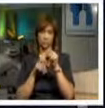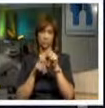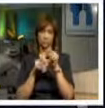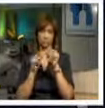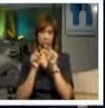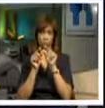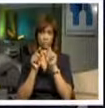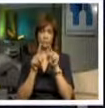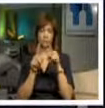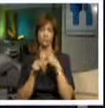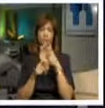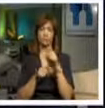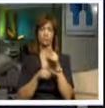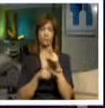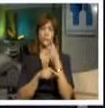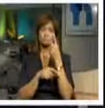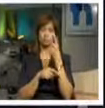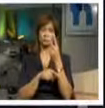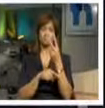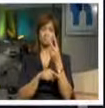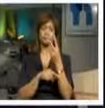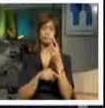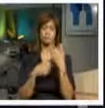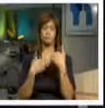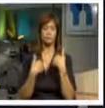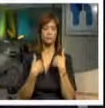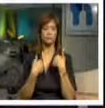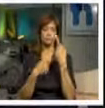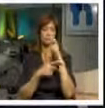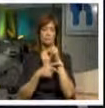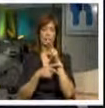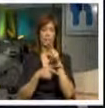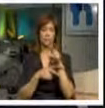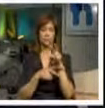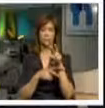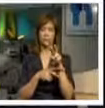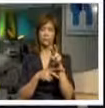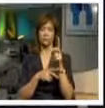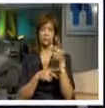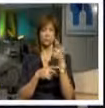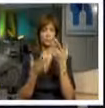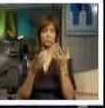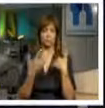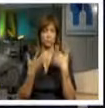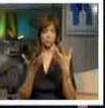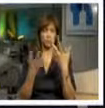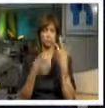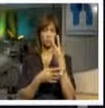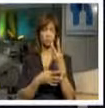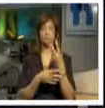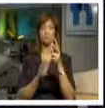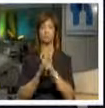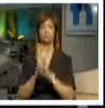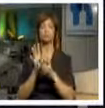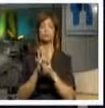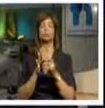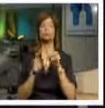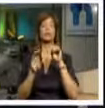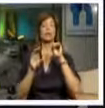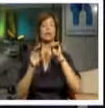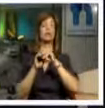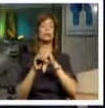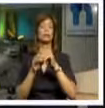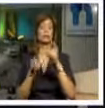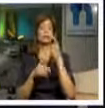microscópicas para usted estar pendiente para tener pendiente esos pequeños detalles y por eso queremos ver un vídeo de la instalación